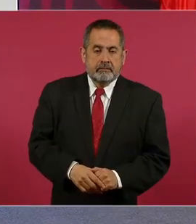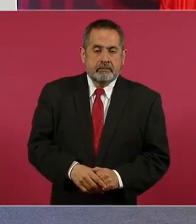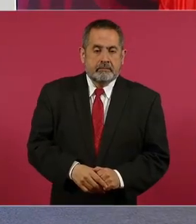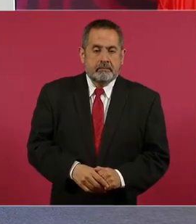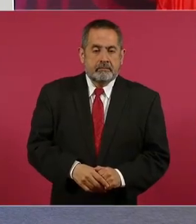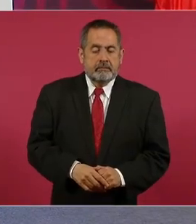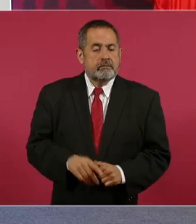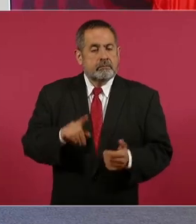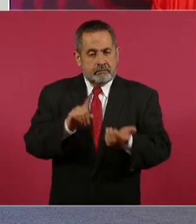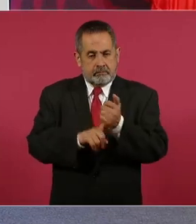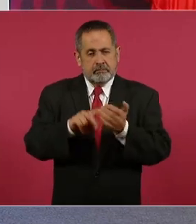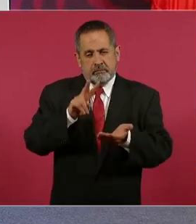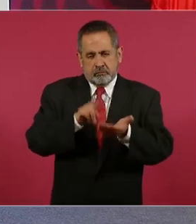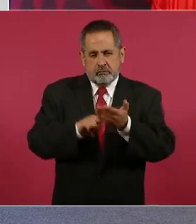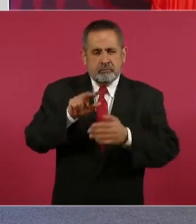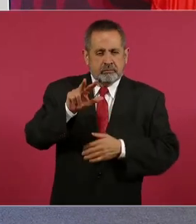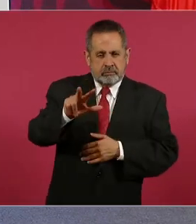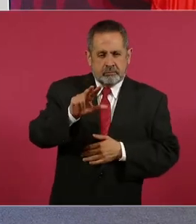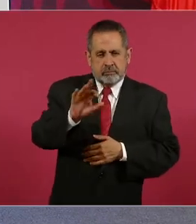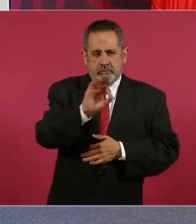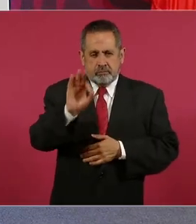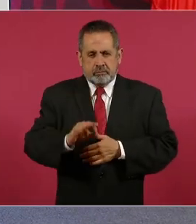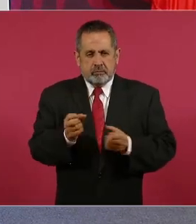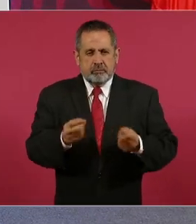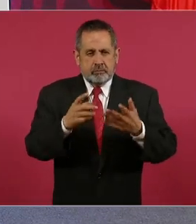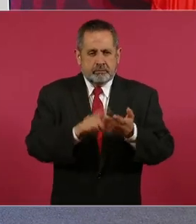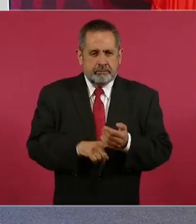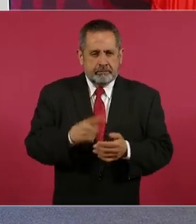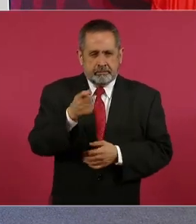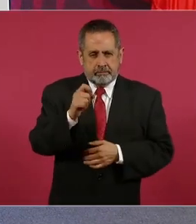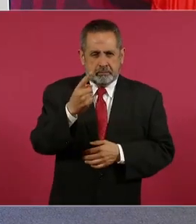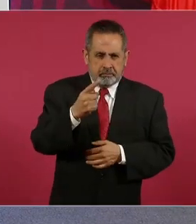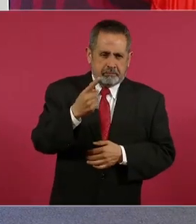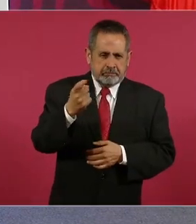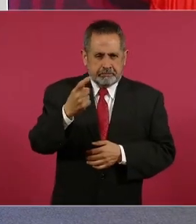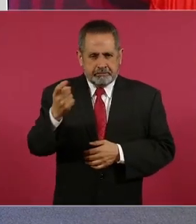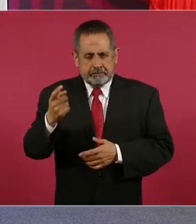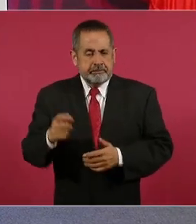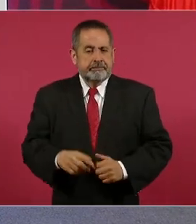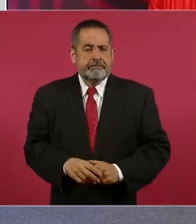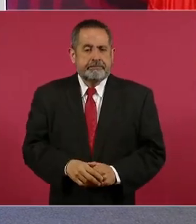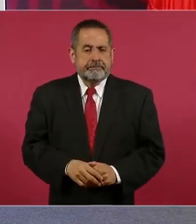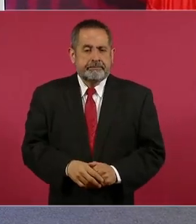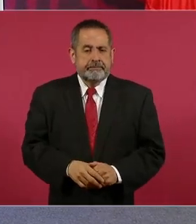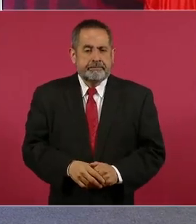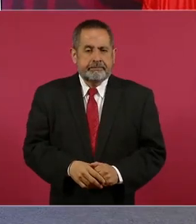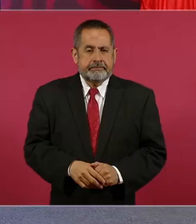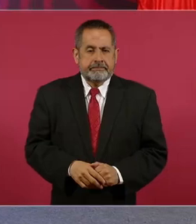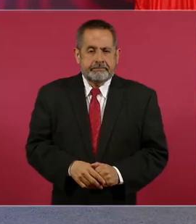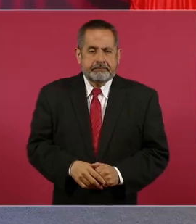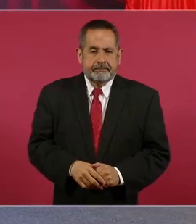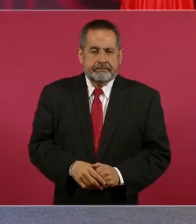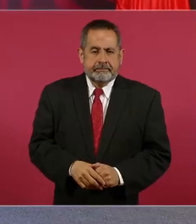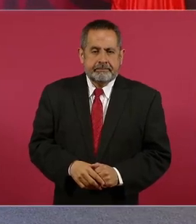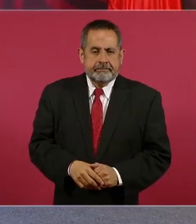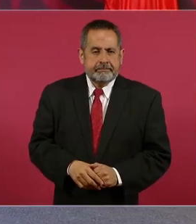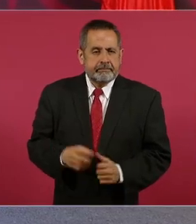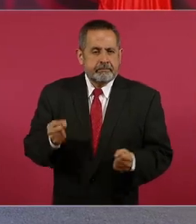En el 18 el promedio. 101. 100, 100, el